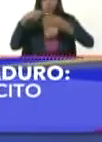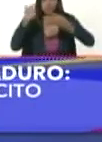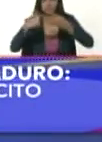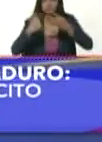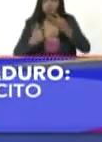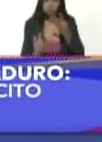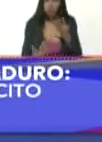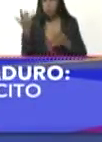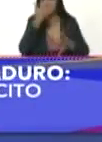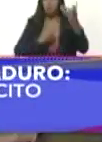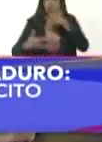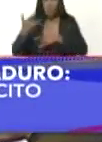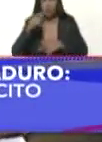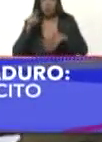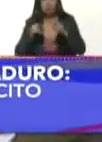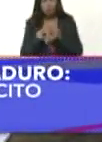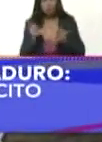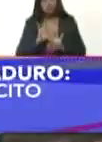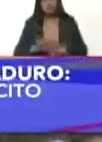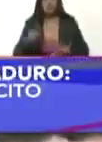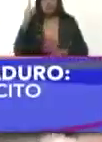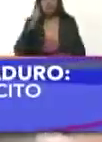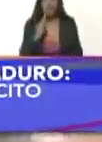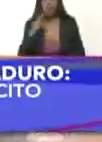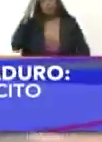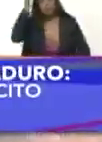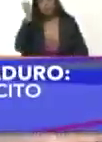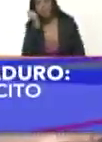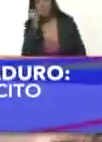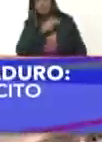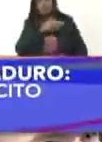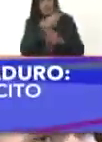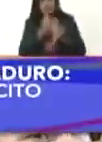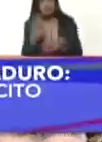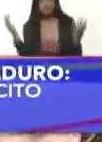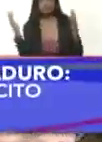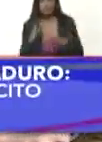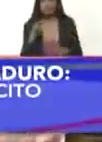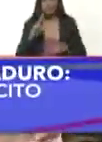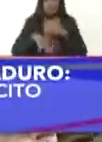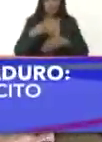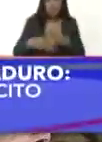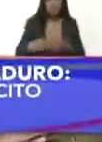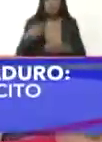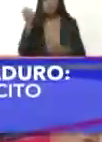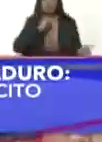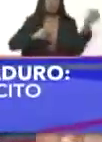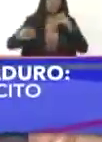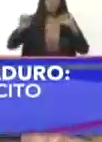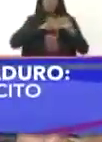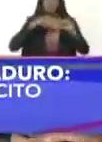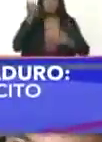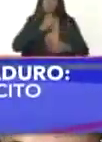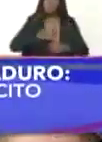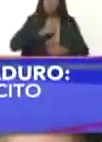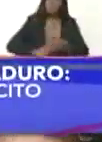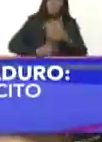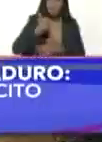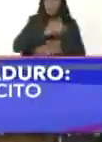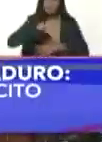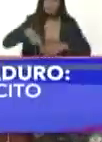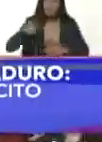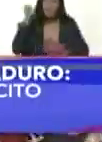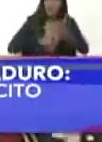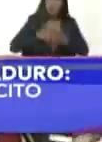Andresote, del negro Primero, de Bolívar, de Miranda. Nuestra fuerza viene de la rebeldía, de la resistencia y